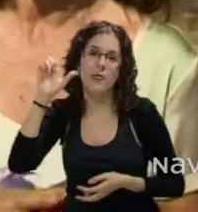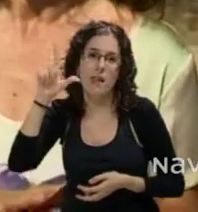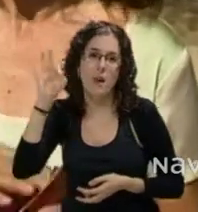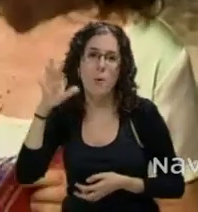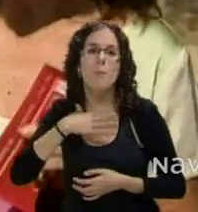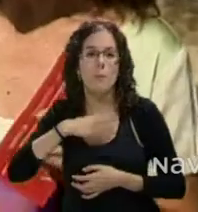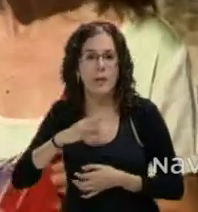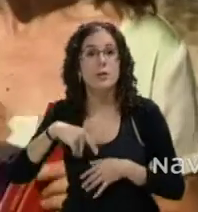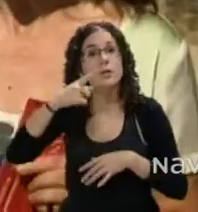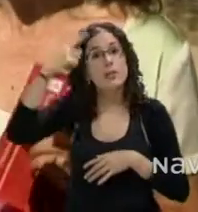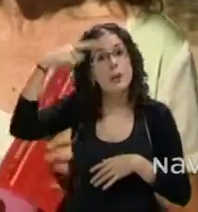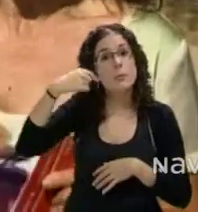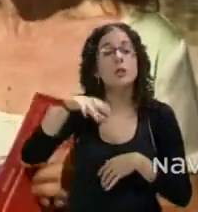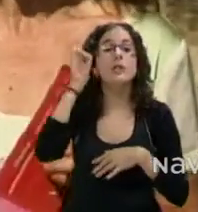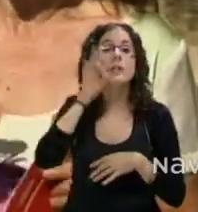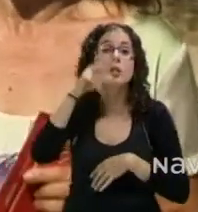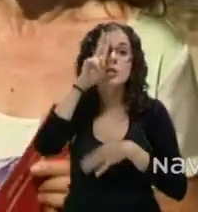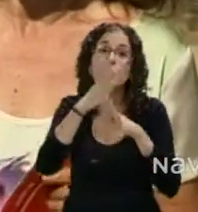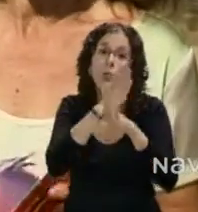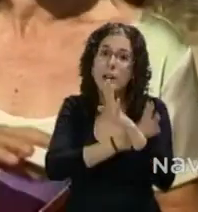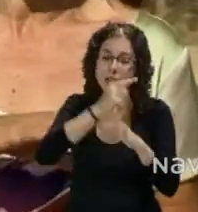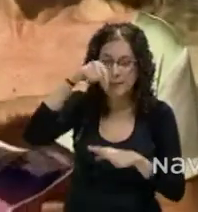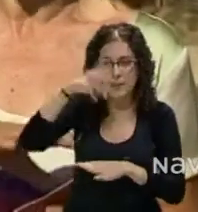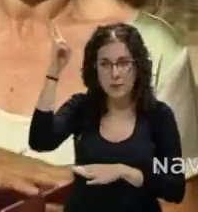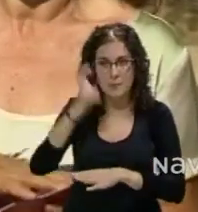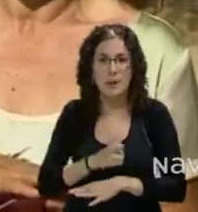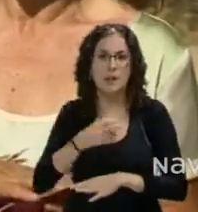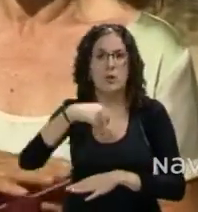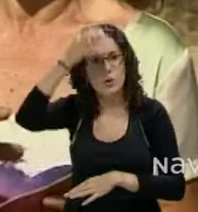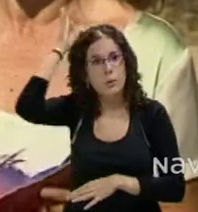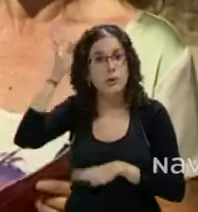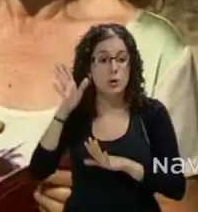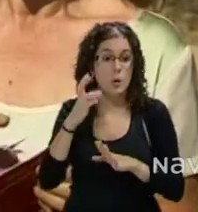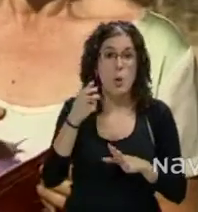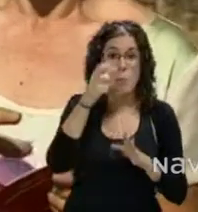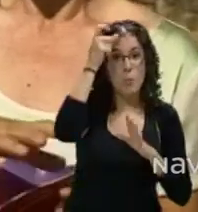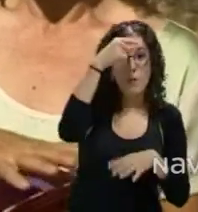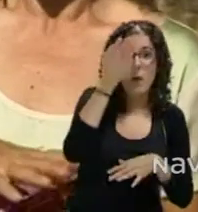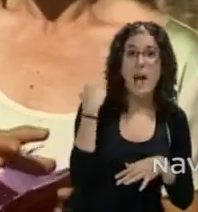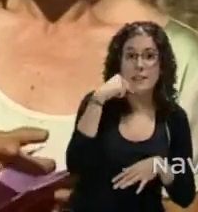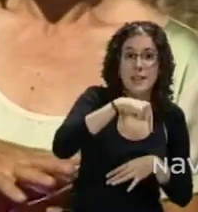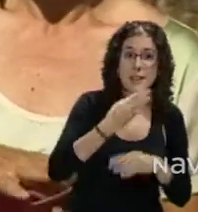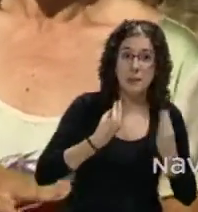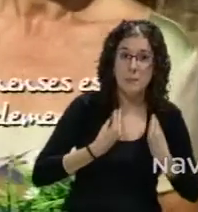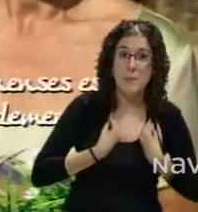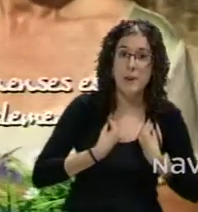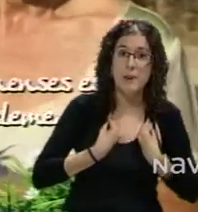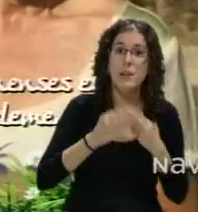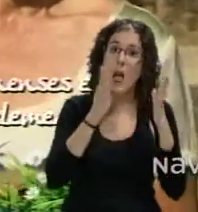romanos. Y conviven, al parecer, pacíficamente con ese pueblo que estaba aquí, ese pueblo prerromano, de la Edad del